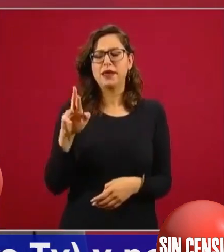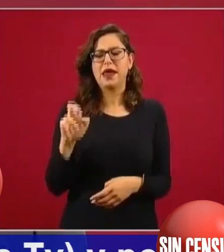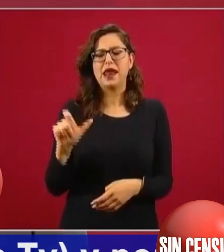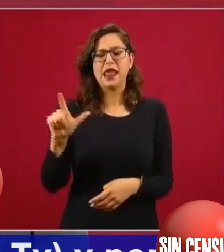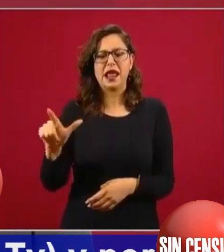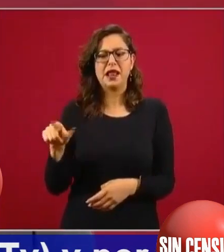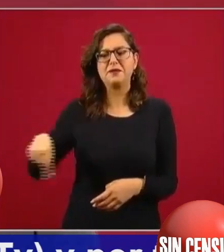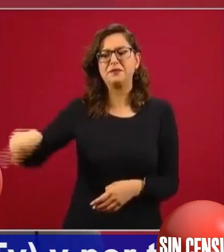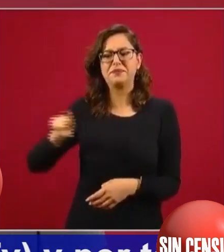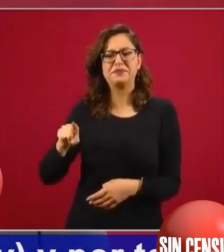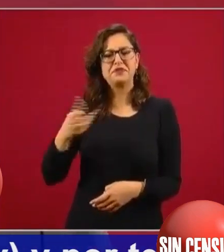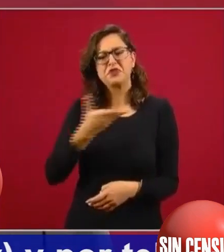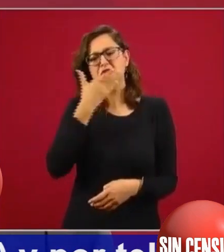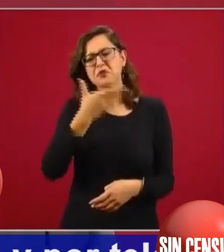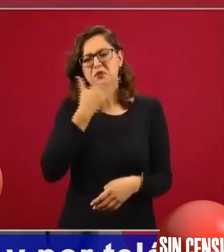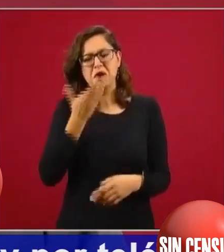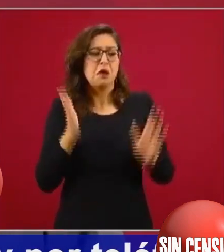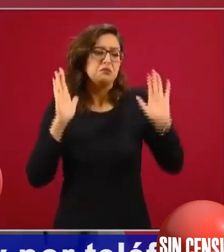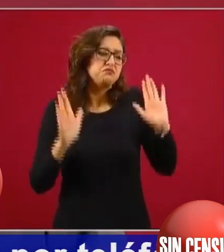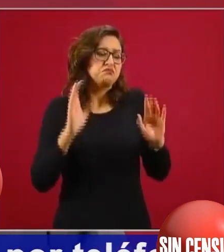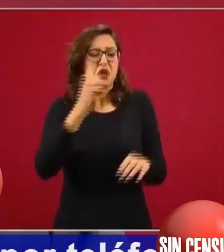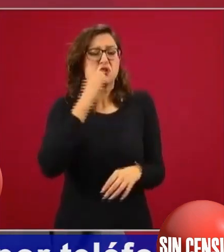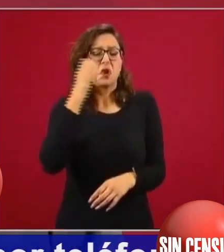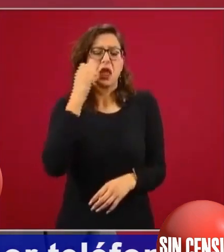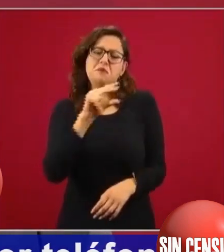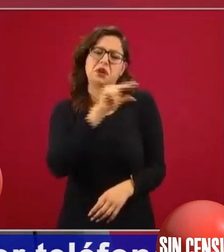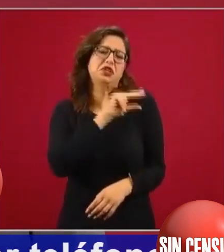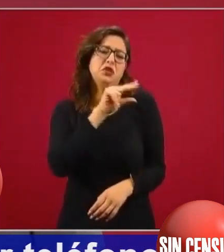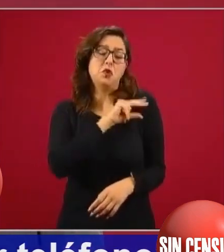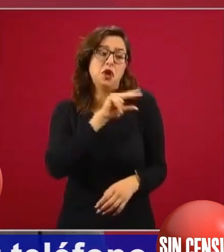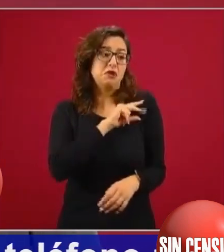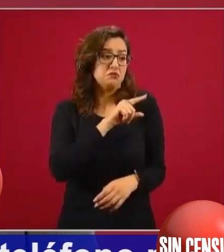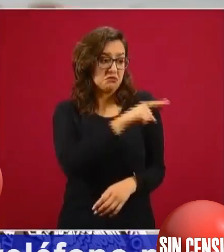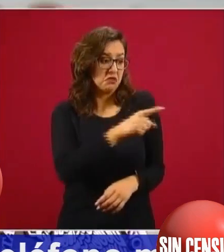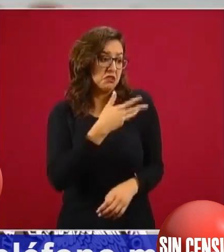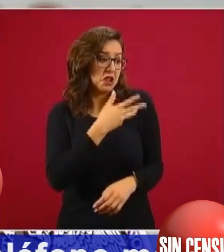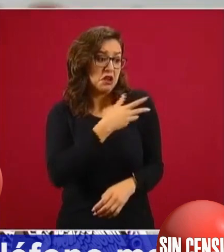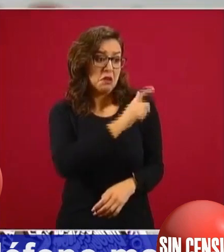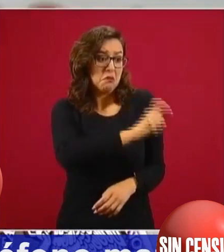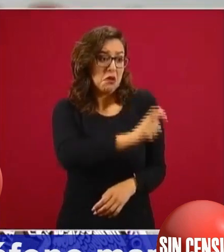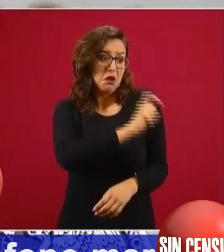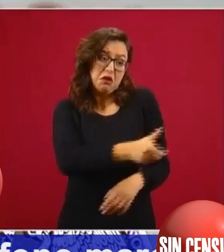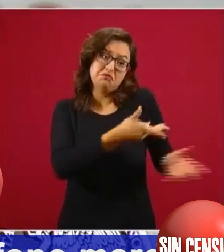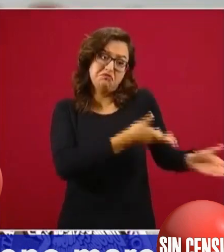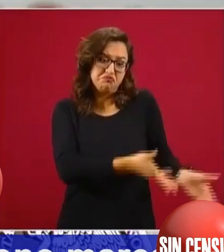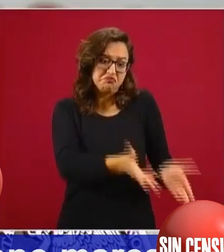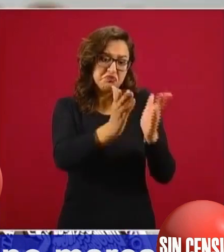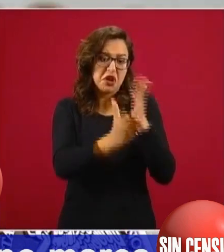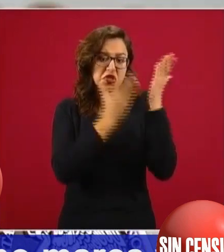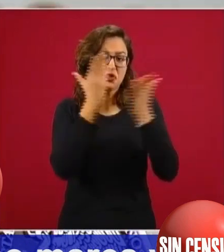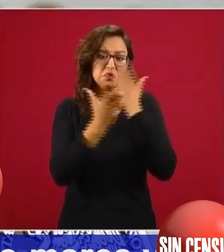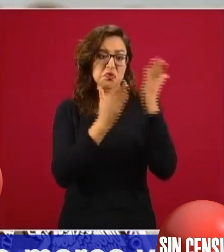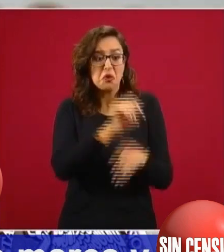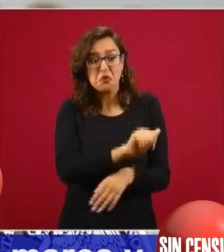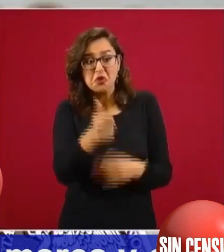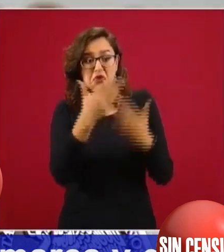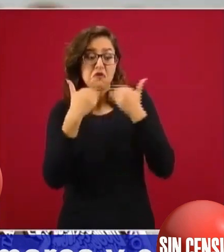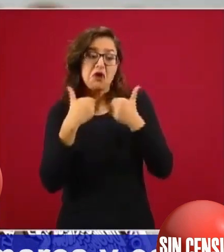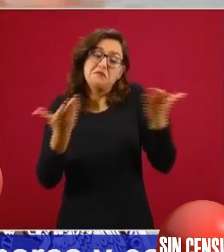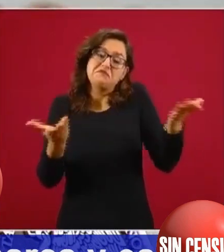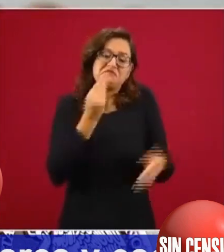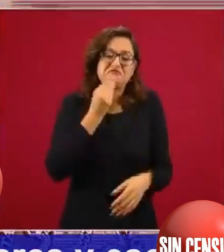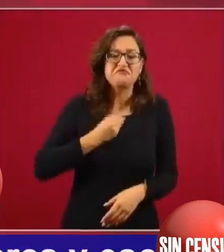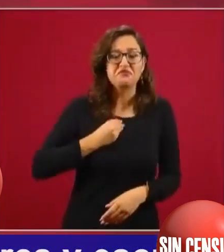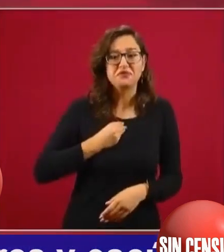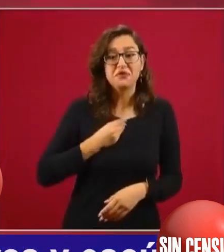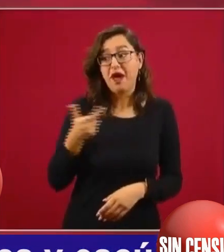hay que privatizarla y que estudie el que tenga para pagar colegiatura. Esa era